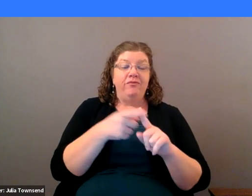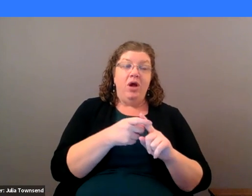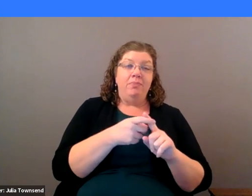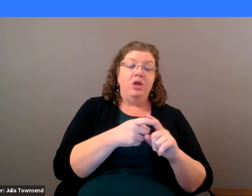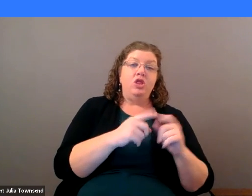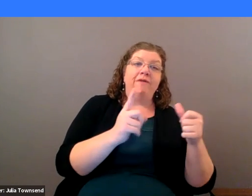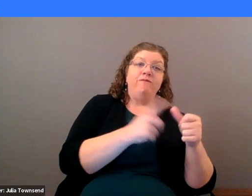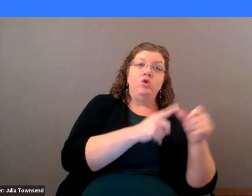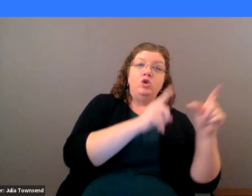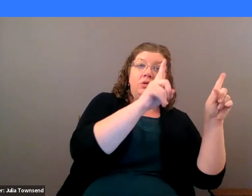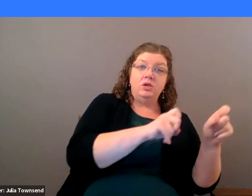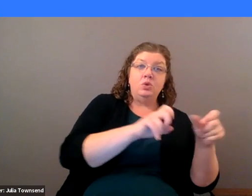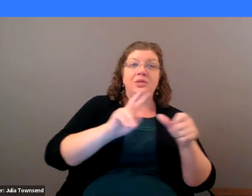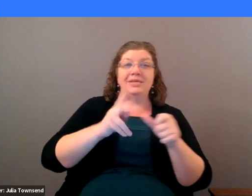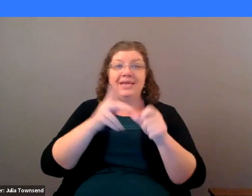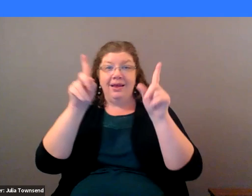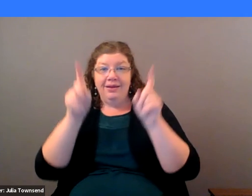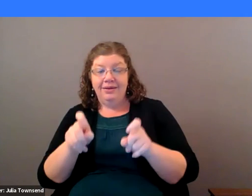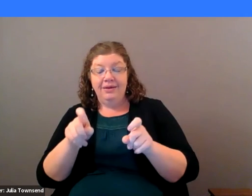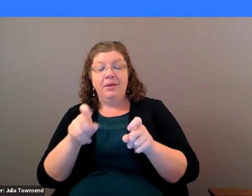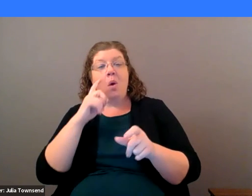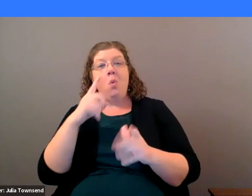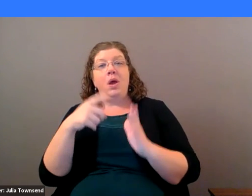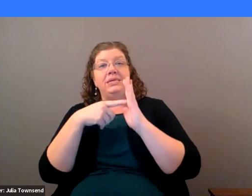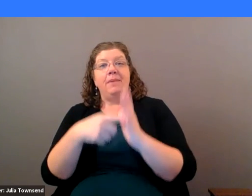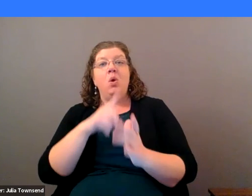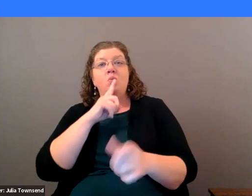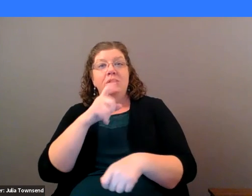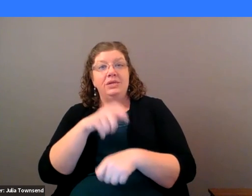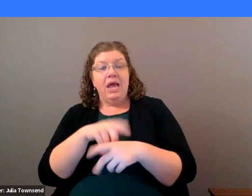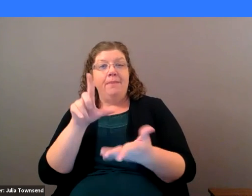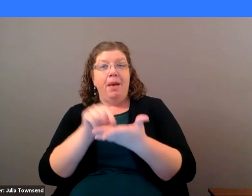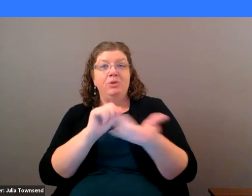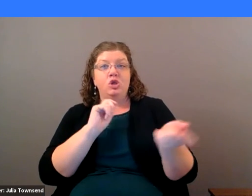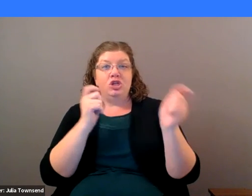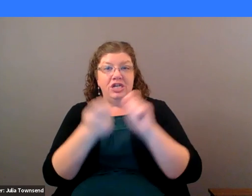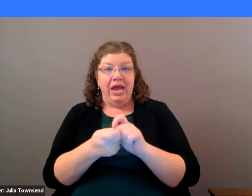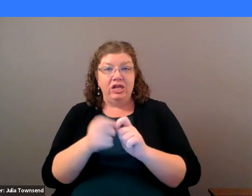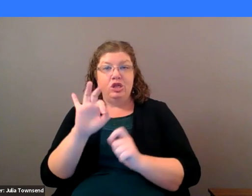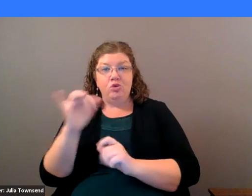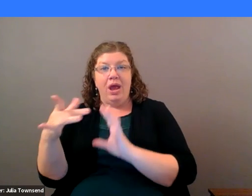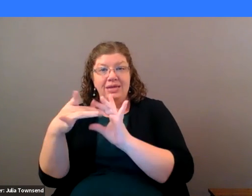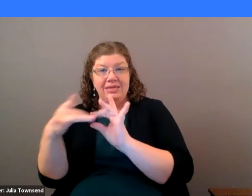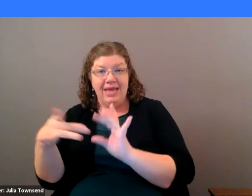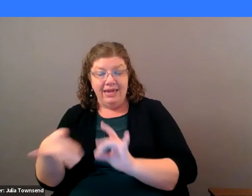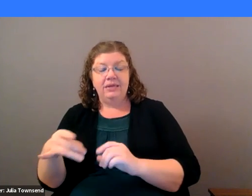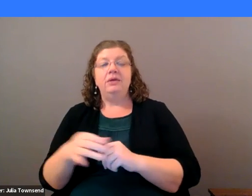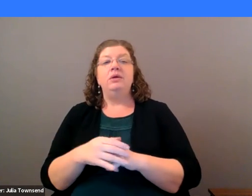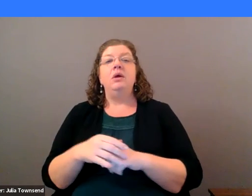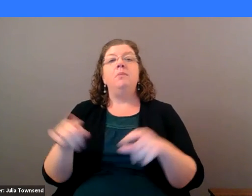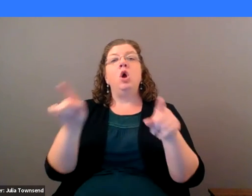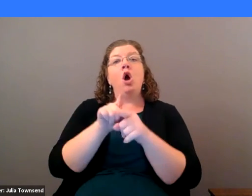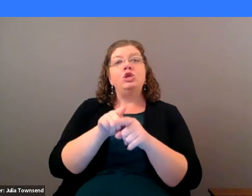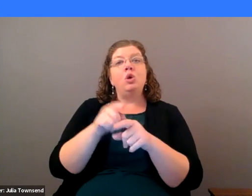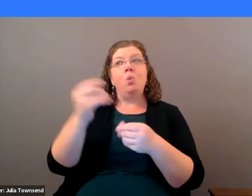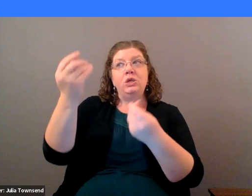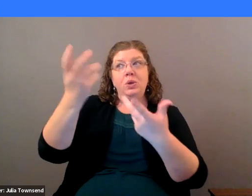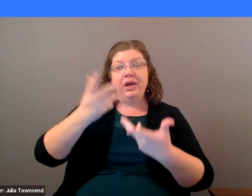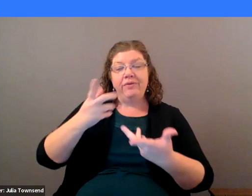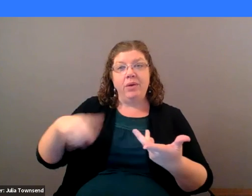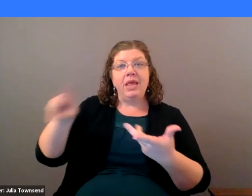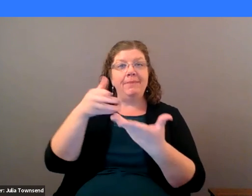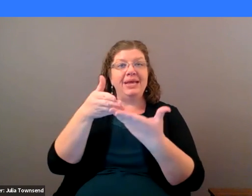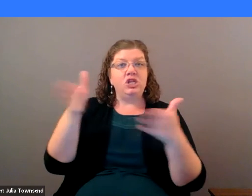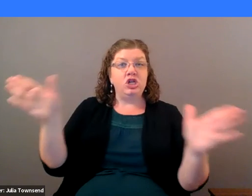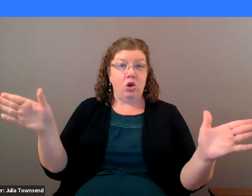de estudios y ese ejemplo que se dio ahí, que mencionó Craig, Queremos saber de